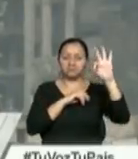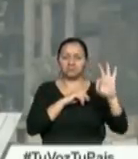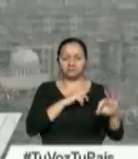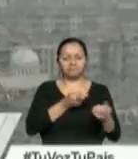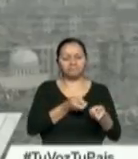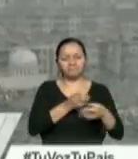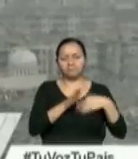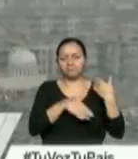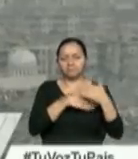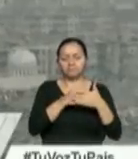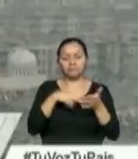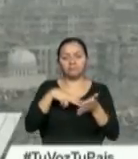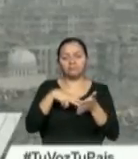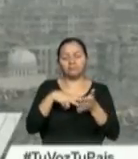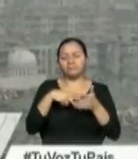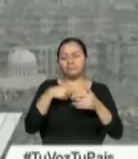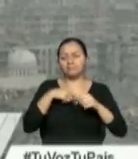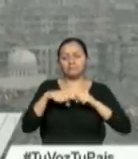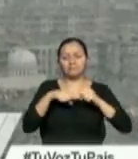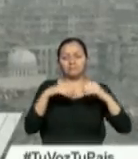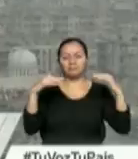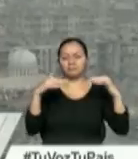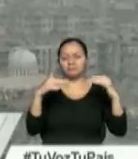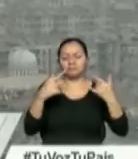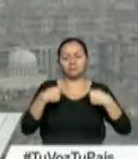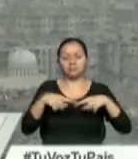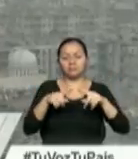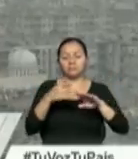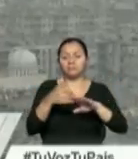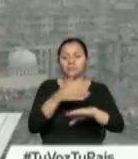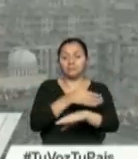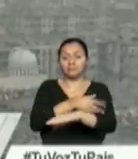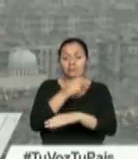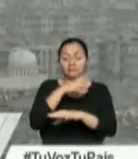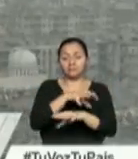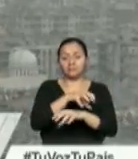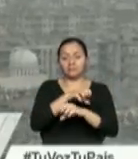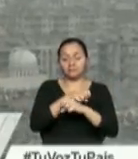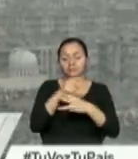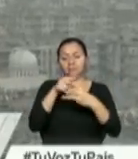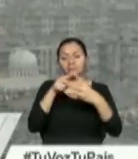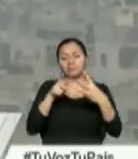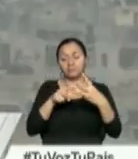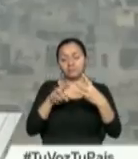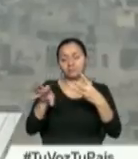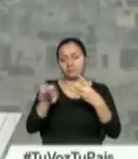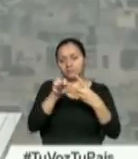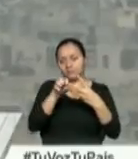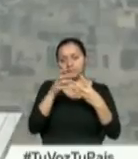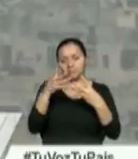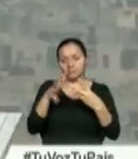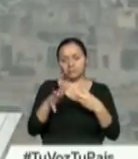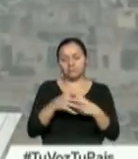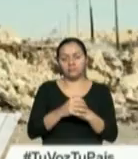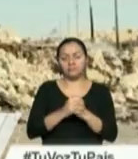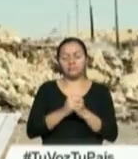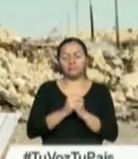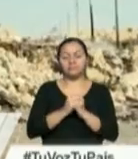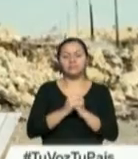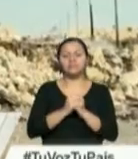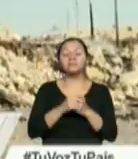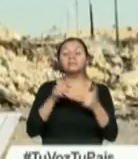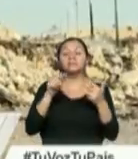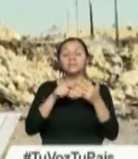país en guerra. En los días previos habían conquistado Karam al-Mizar, Karam al-Tahan y Karam al-Katarhi.